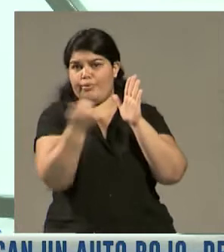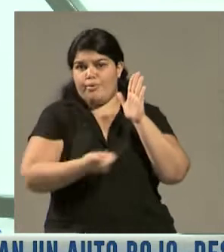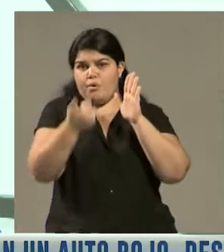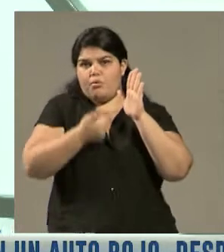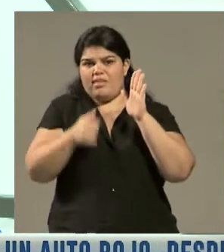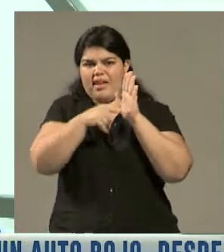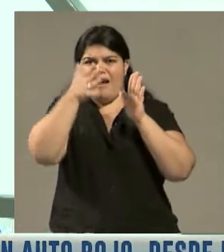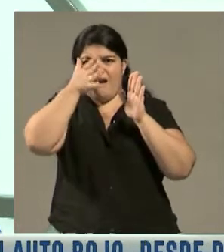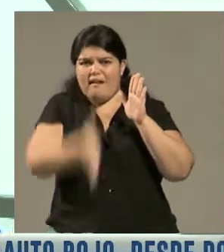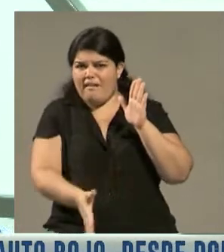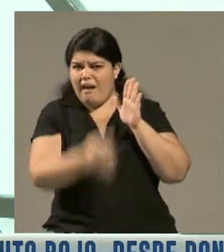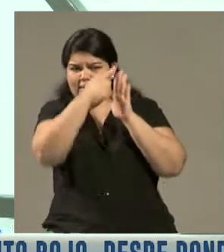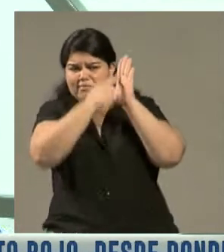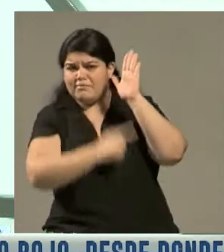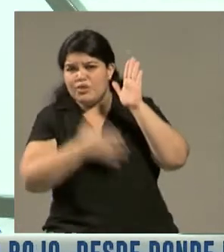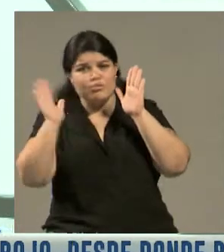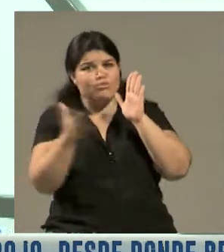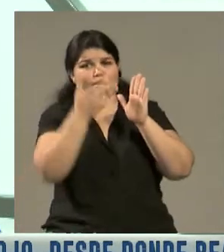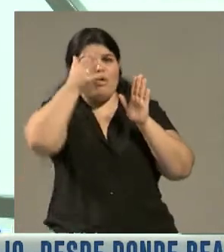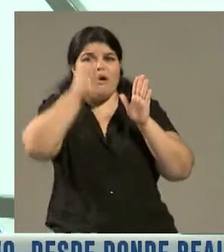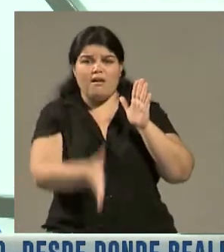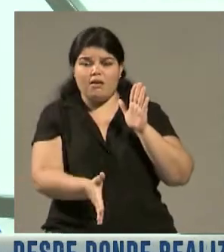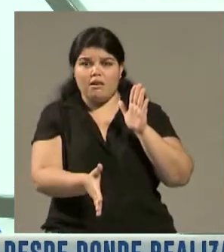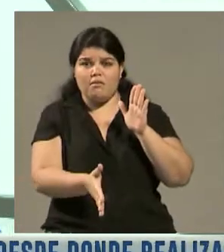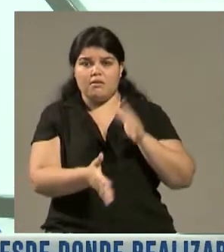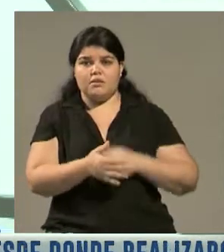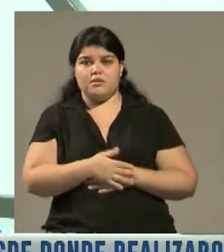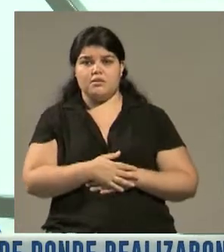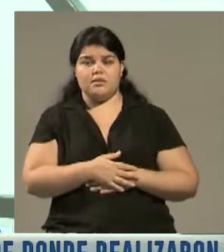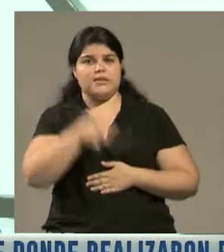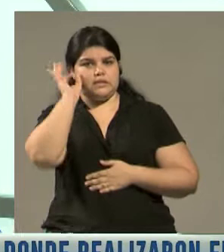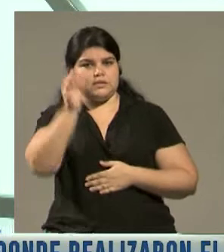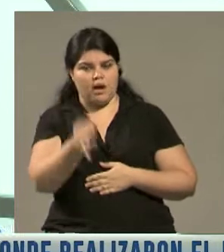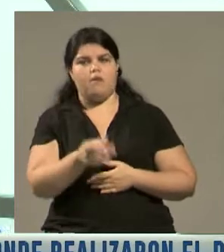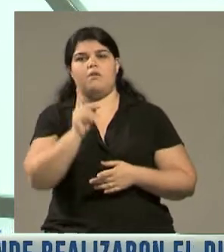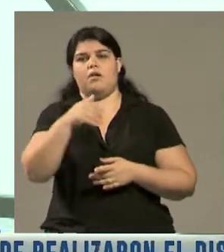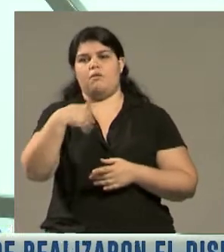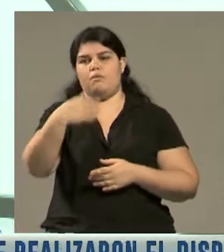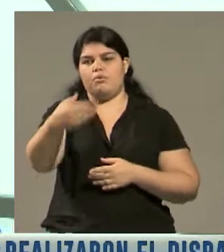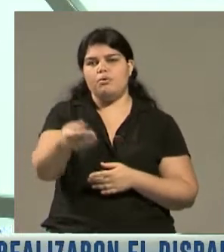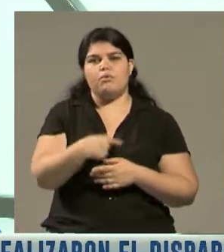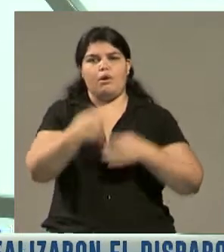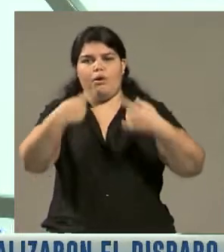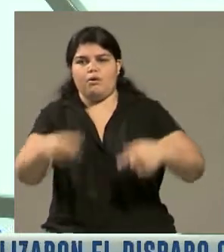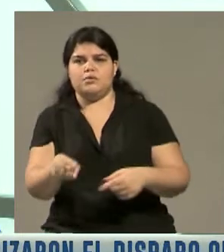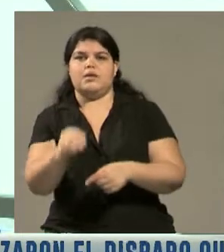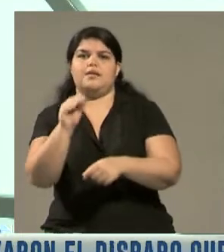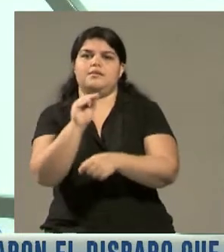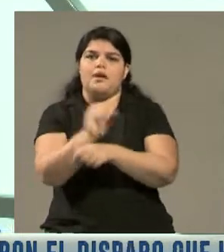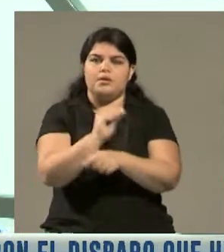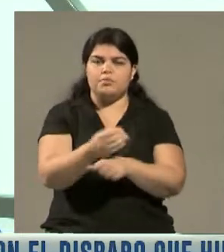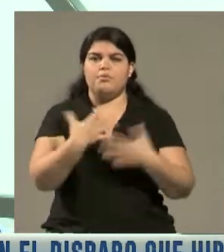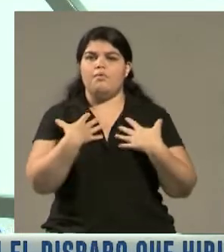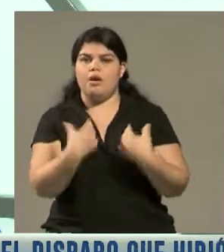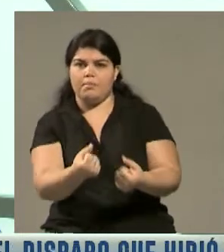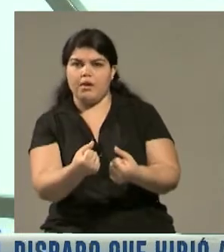graves para poder levantarse, digamos, y ya saber que no vas a poder abastecerse de las necesidades básicas, como es salud, alimento, y